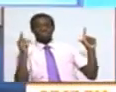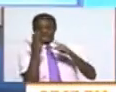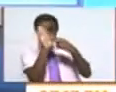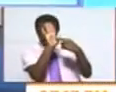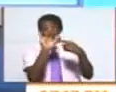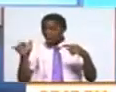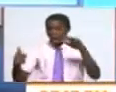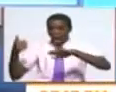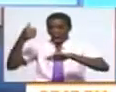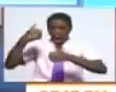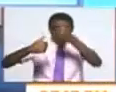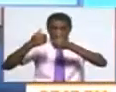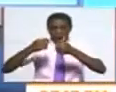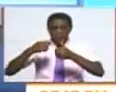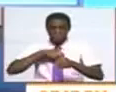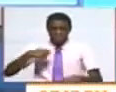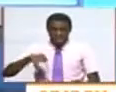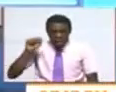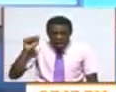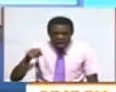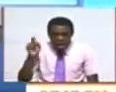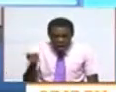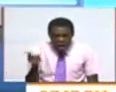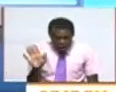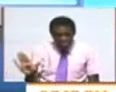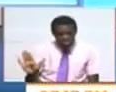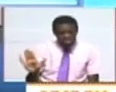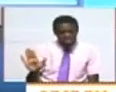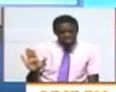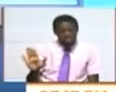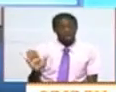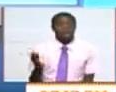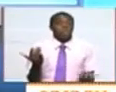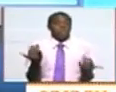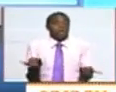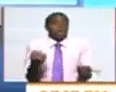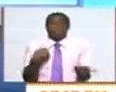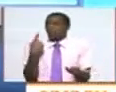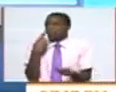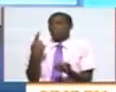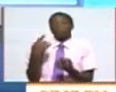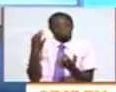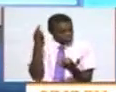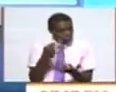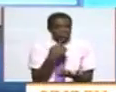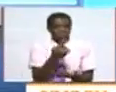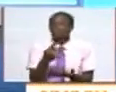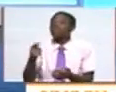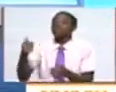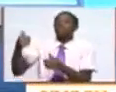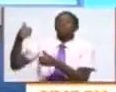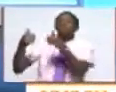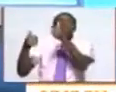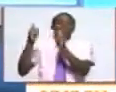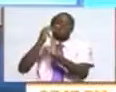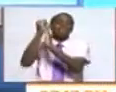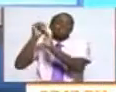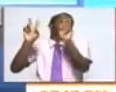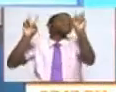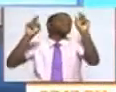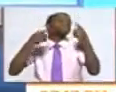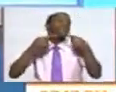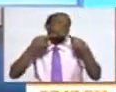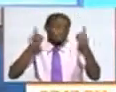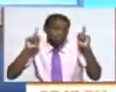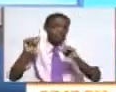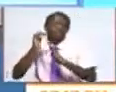Porque con mucha preocupación tengo que decirlo ante todo el país. Ahora estoy viendo una competencia entre líderes, entre comillas líderes, de la oposición para ver